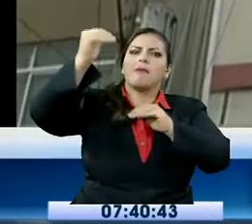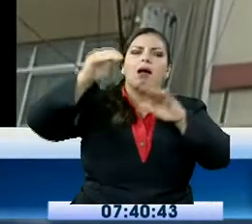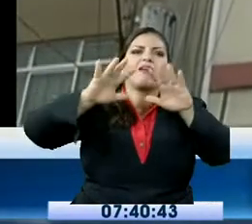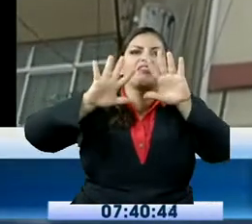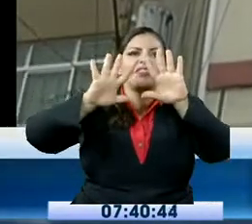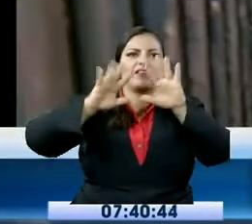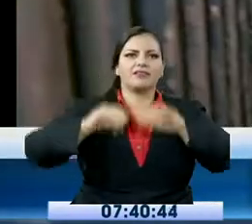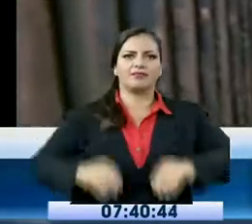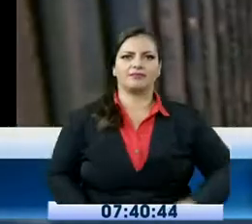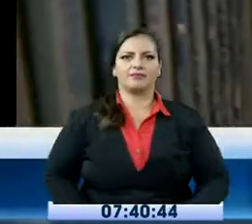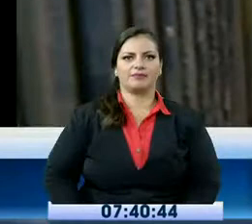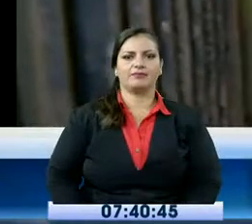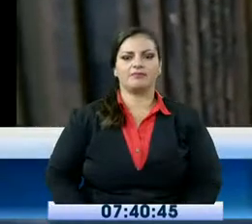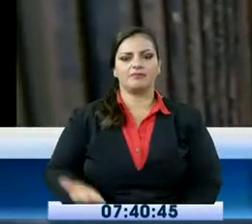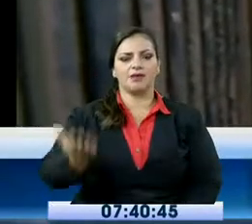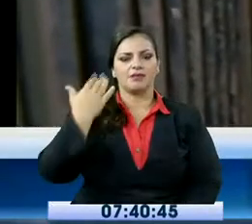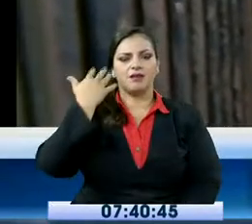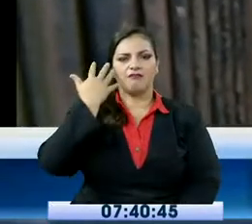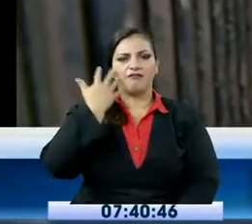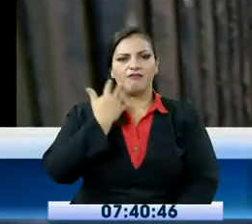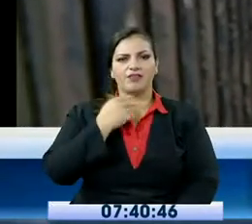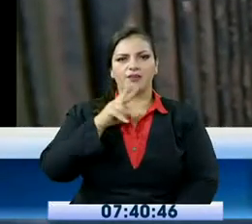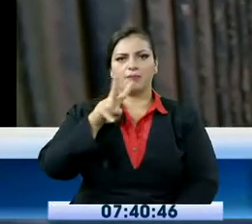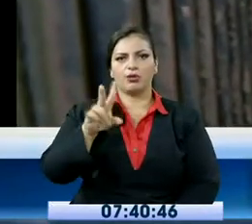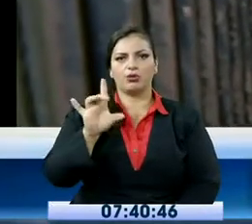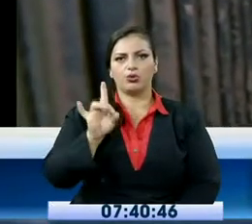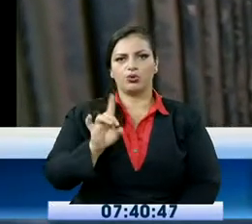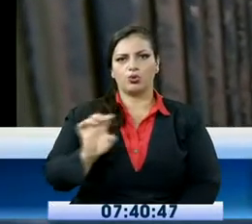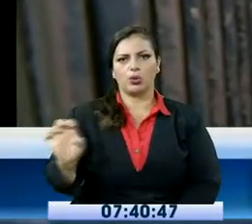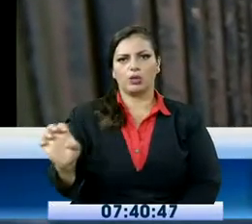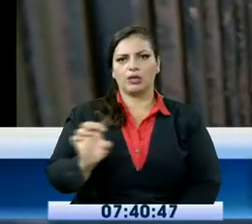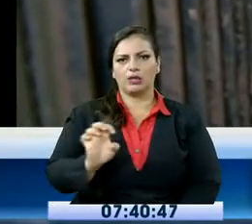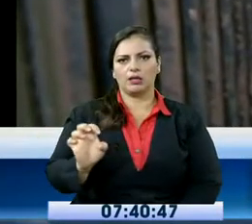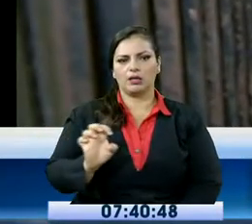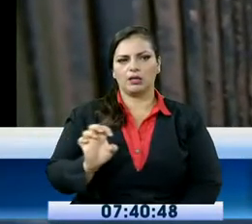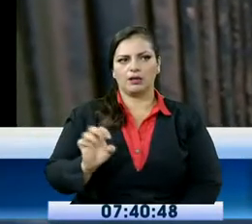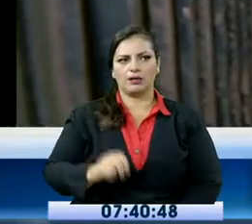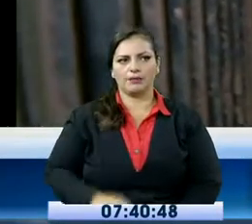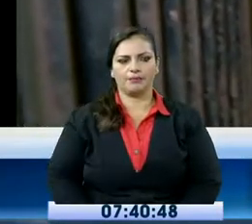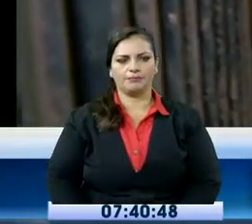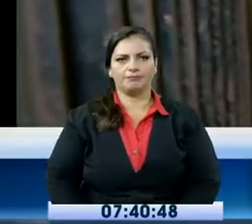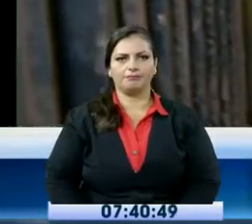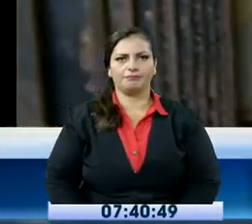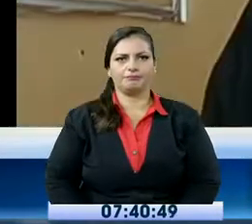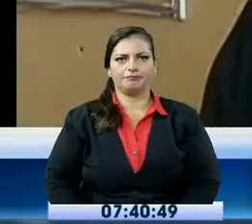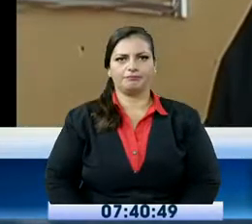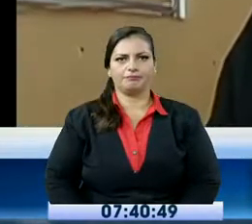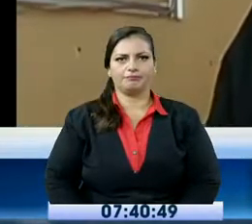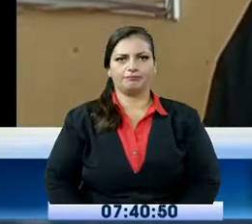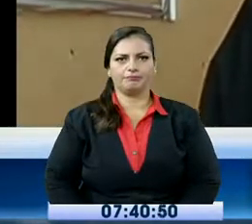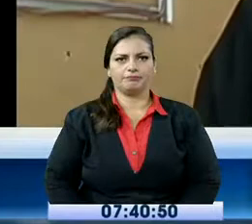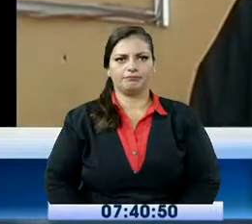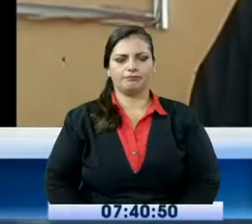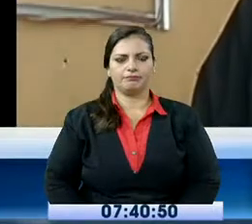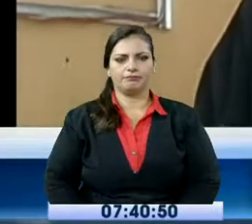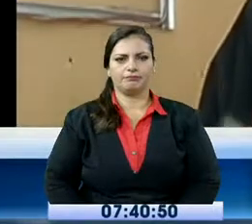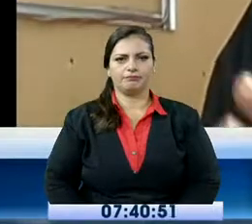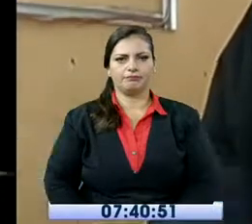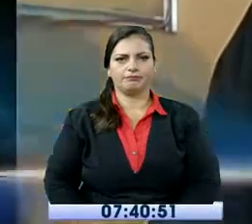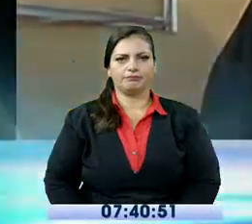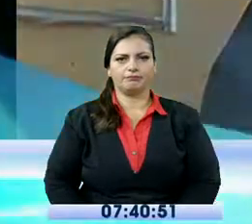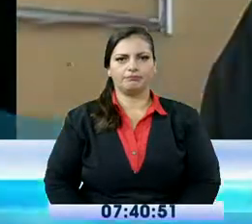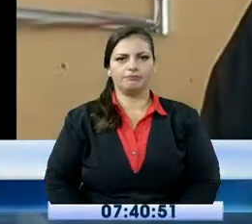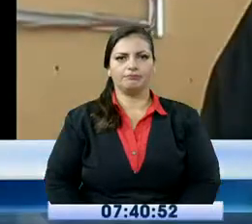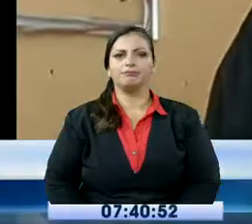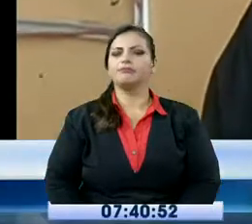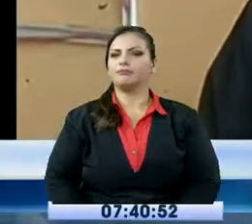de enero en el centro de guayaquil y el aparato todavía no ha sido reemplazado varios inquilinos